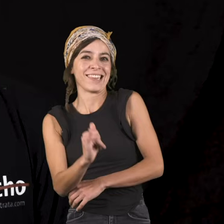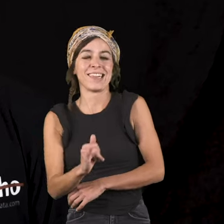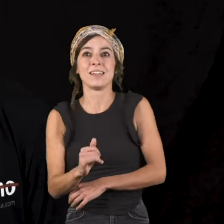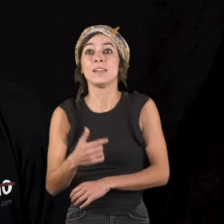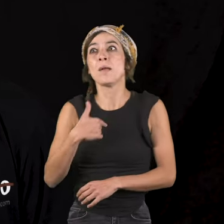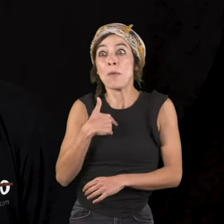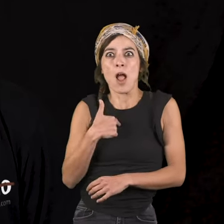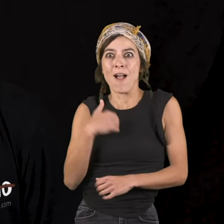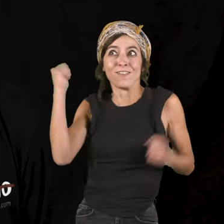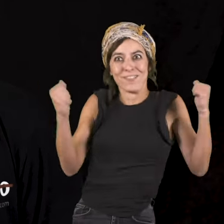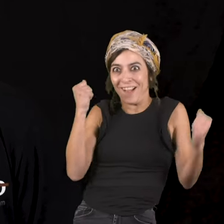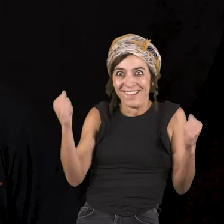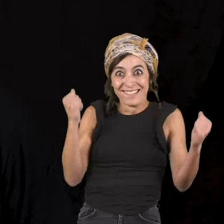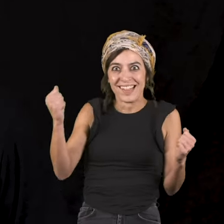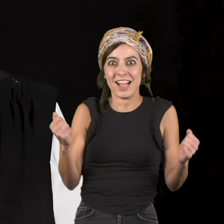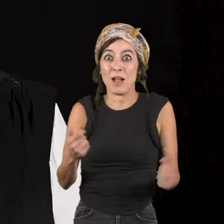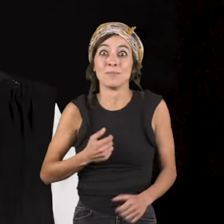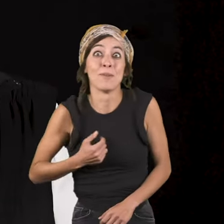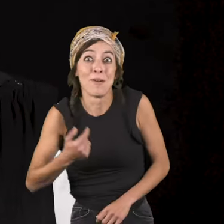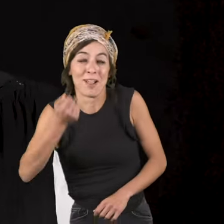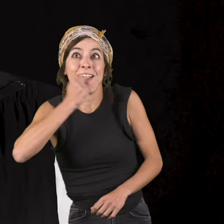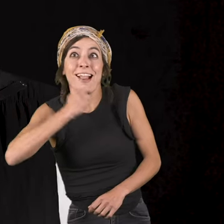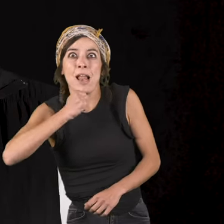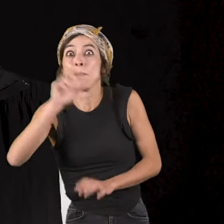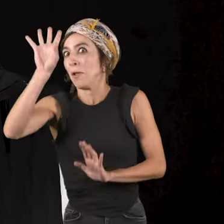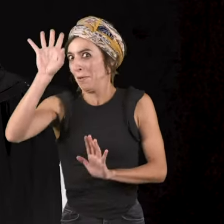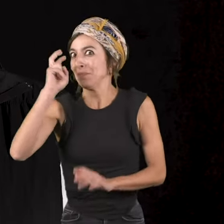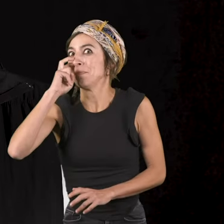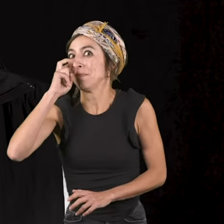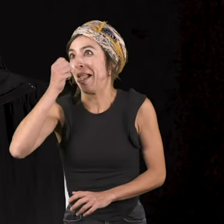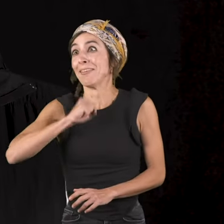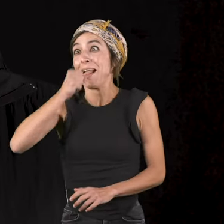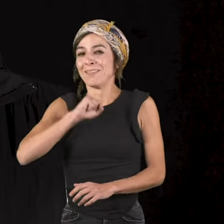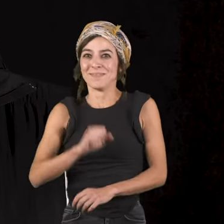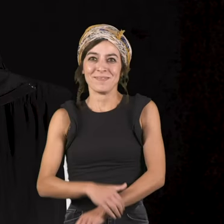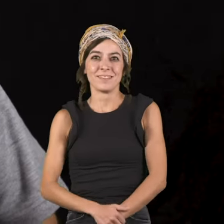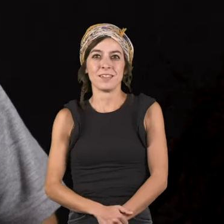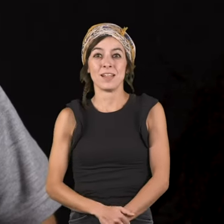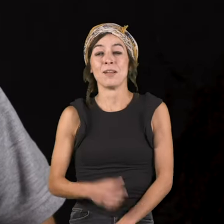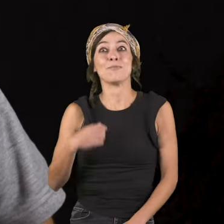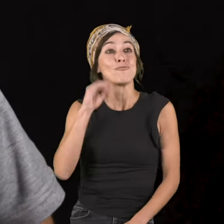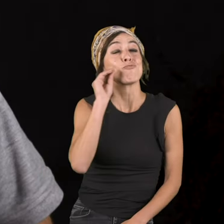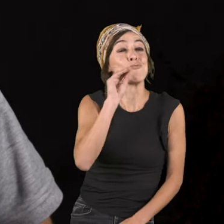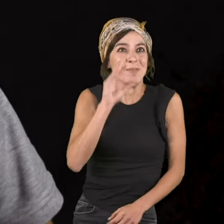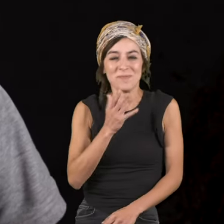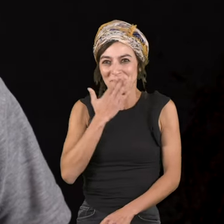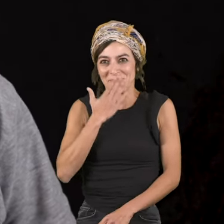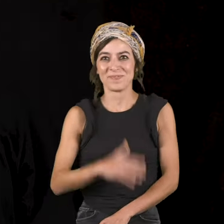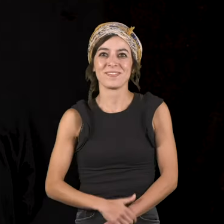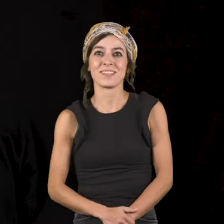izatea. Nirezat tantza egetea. Izoski bat, marrubizkoa, Uso bat